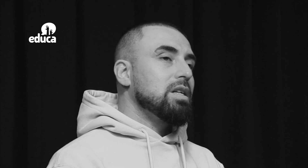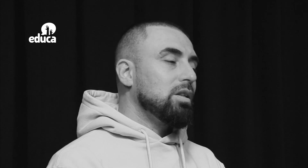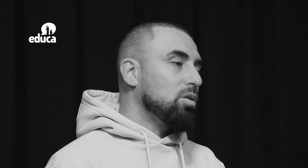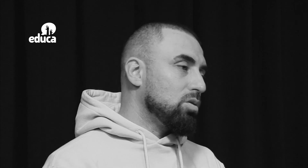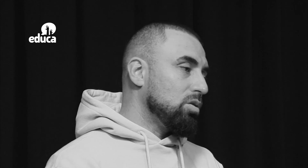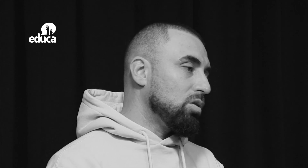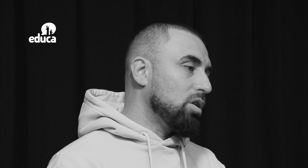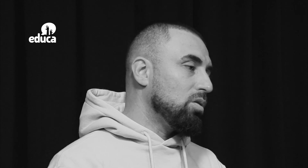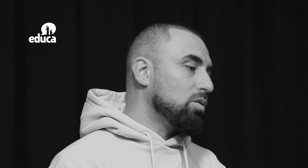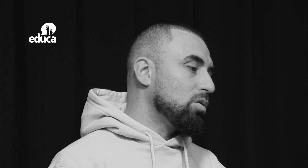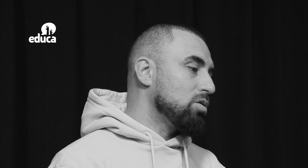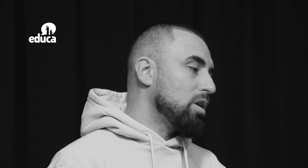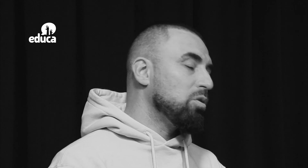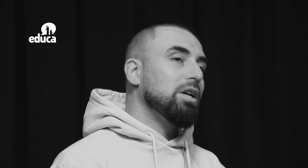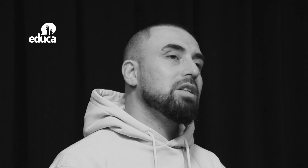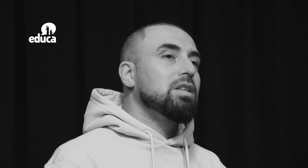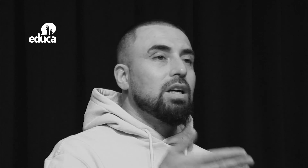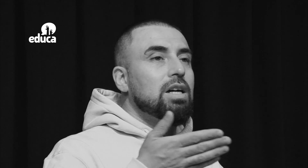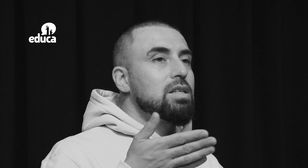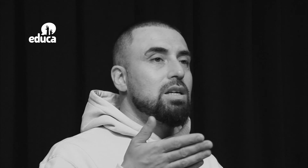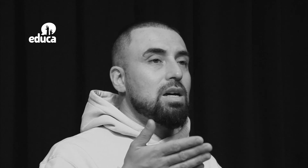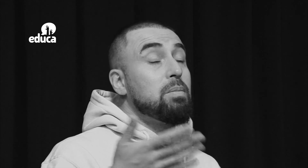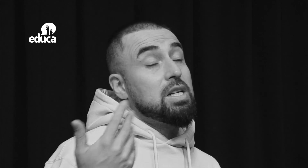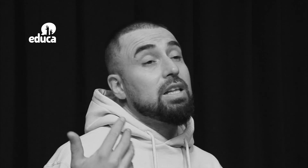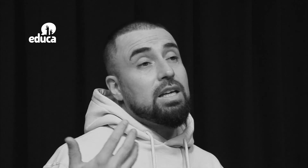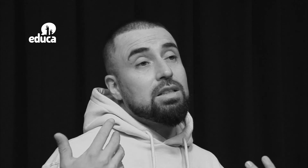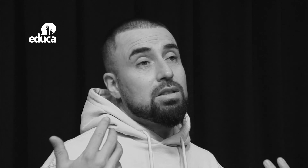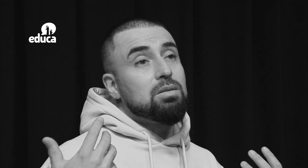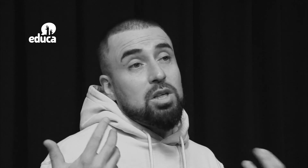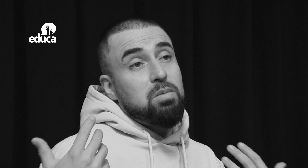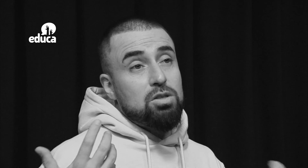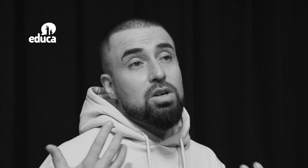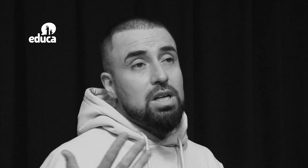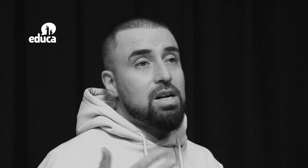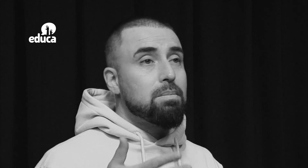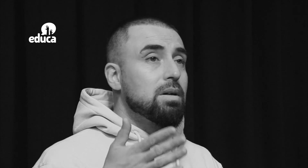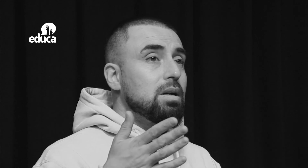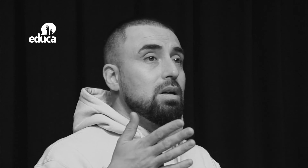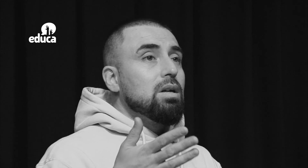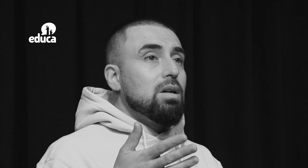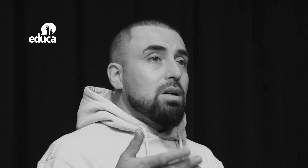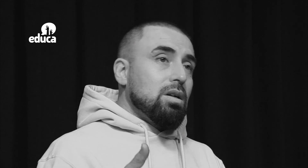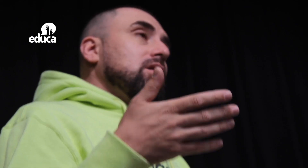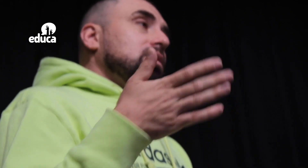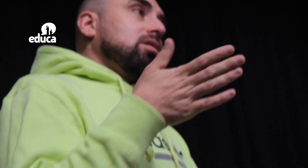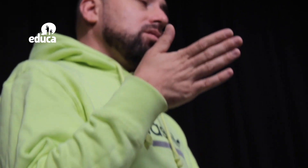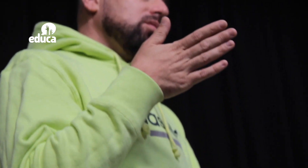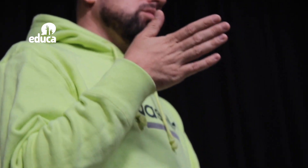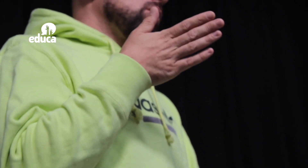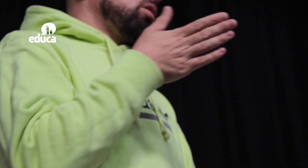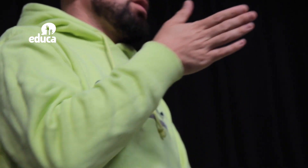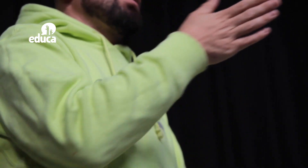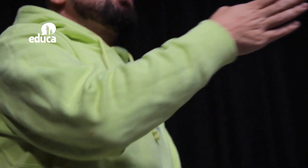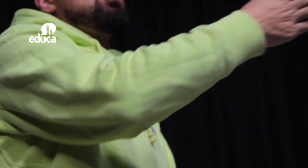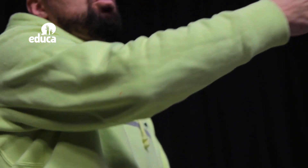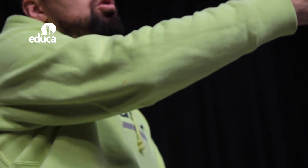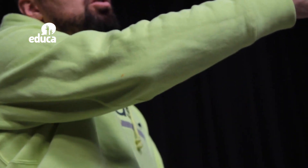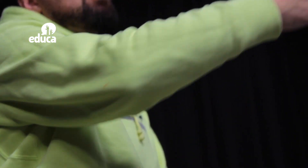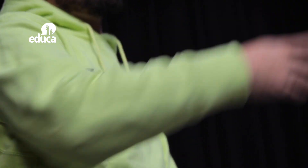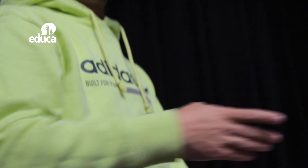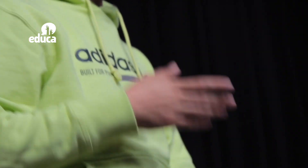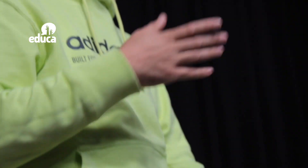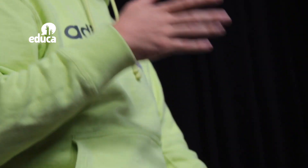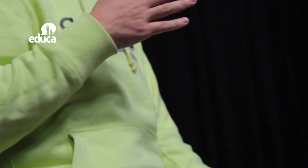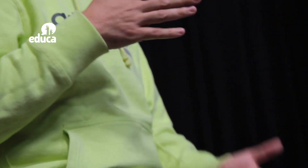súper interesante. Yo no quiero considerarme un artista que hace, a pesar de que mi expresión es del rap, no quiero hacer discos de un